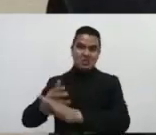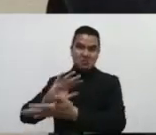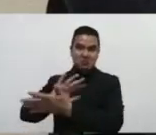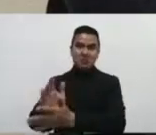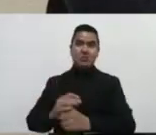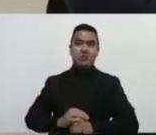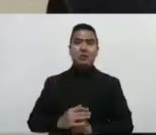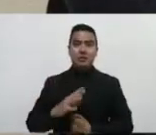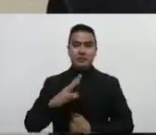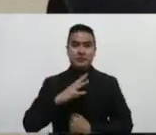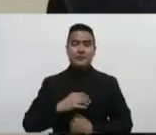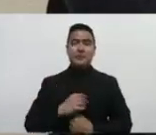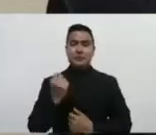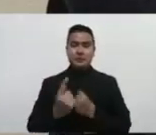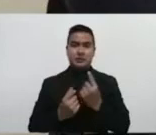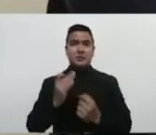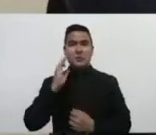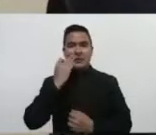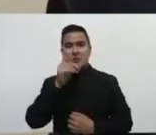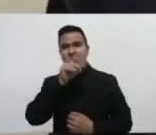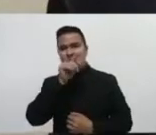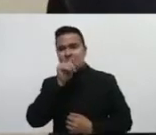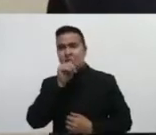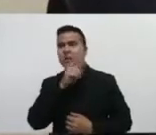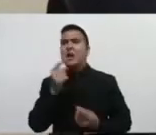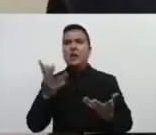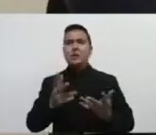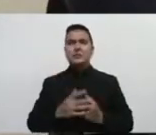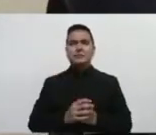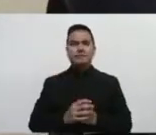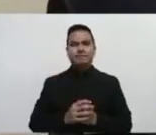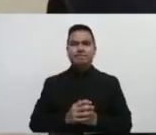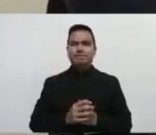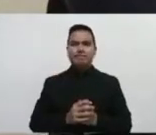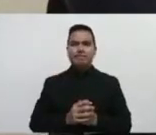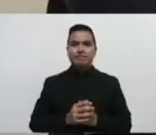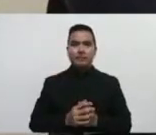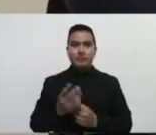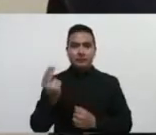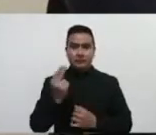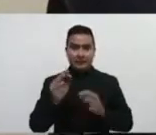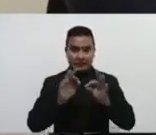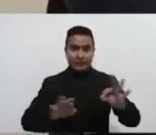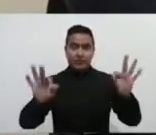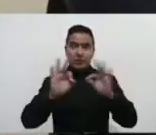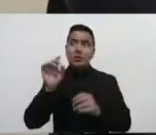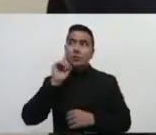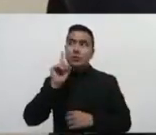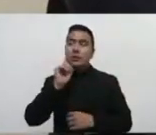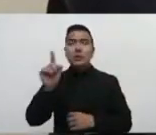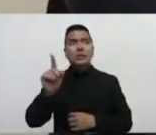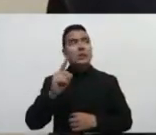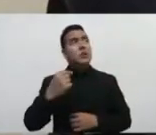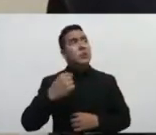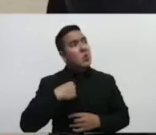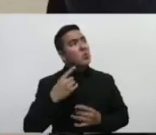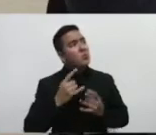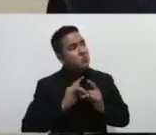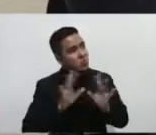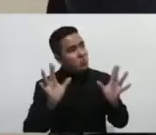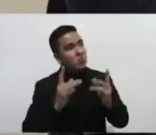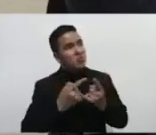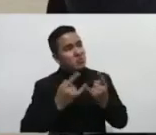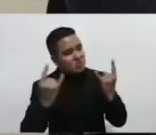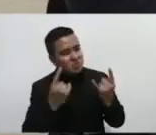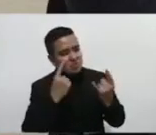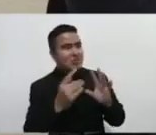desafortunadamente, muchas veces se utilizan para golpear a las mujeres, y ahí nos han dicho Twitter, Facebook, que lo importante